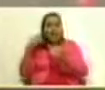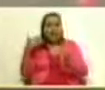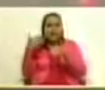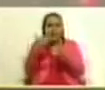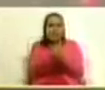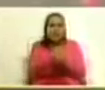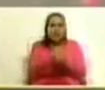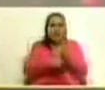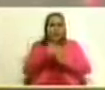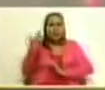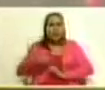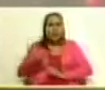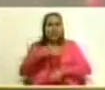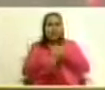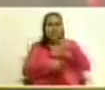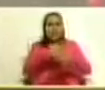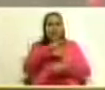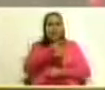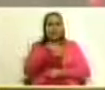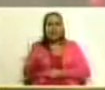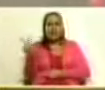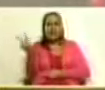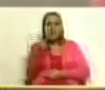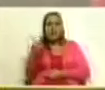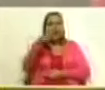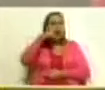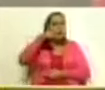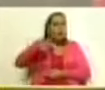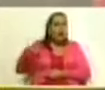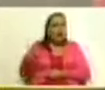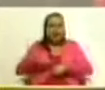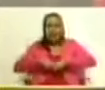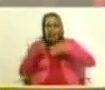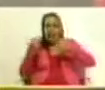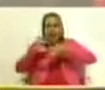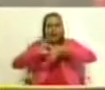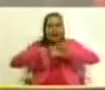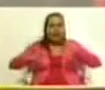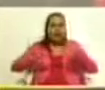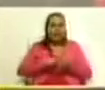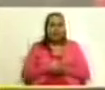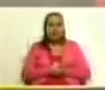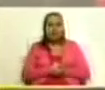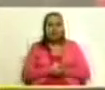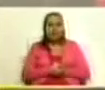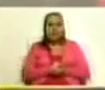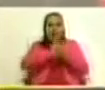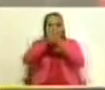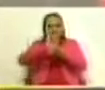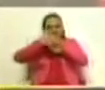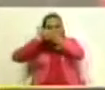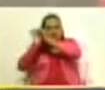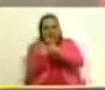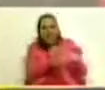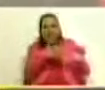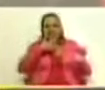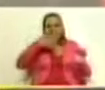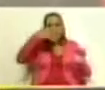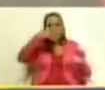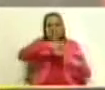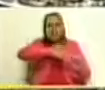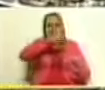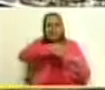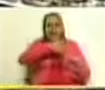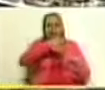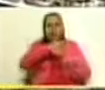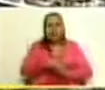siglo XX venezolano. Un pueblo que rompió las cadenas, abajo cadenas, gritaba el señor, y